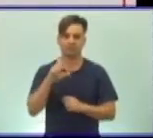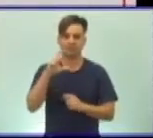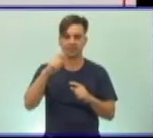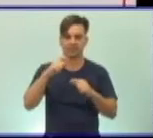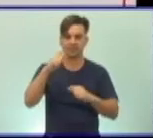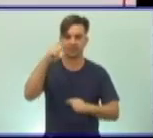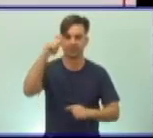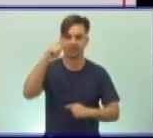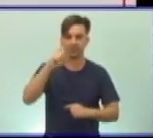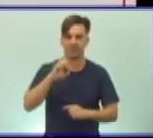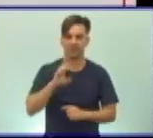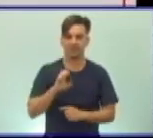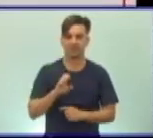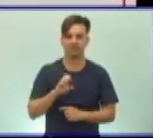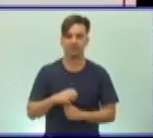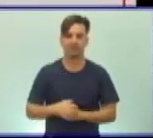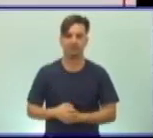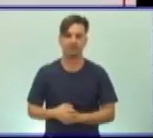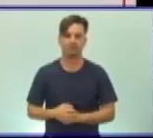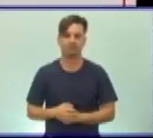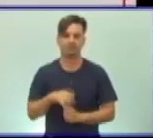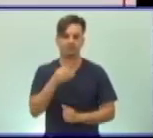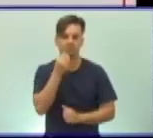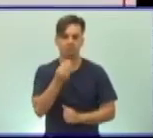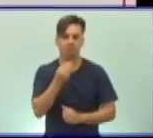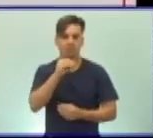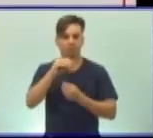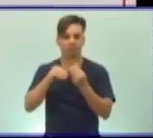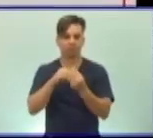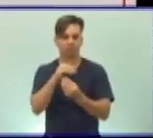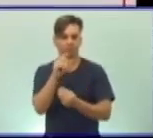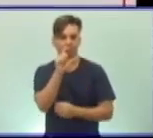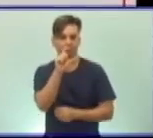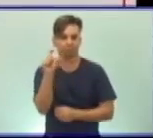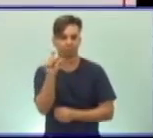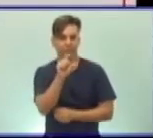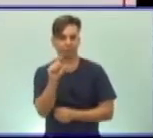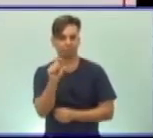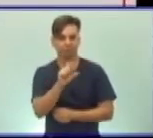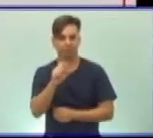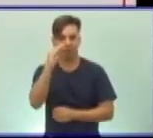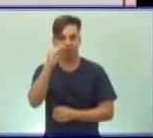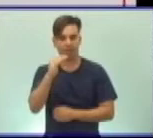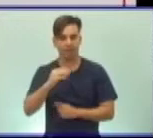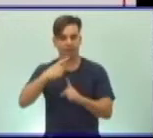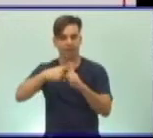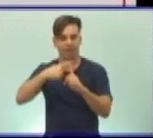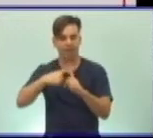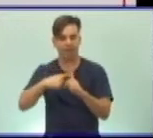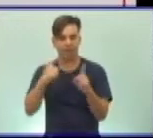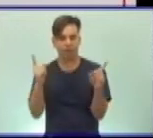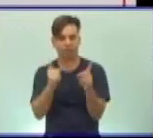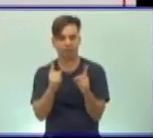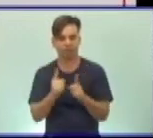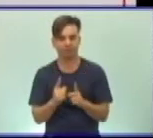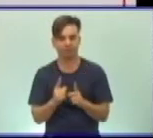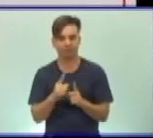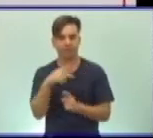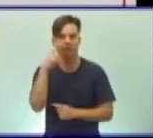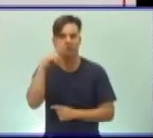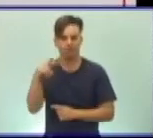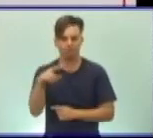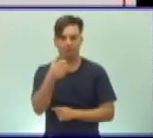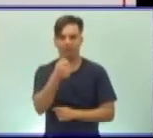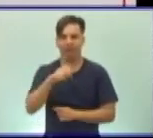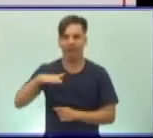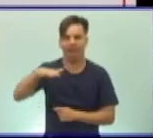entonces sustituir en nuestra ecuación, efectuar los cálculos rápidamente y hallar el área